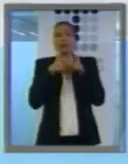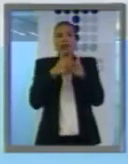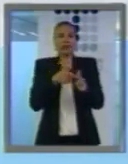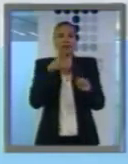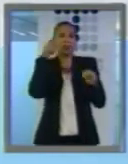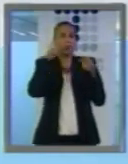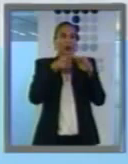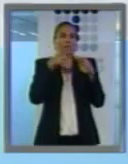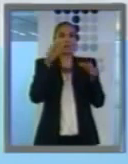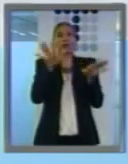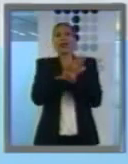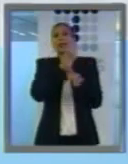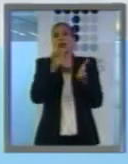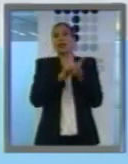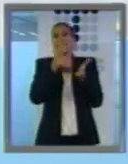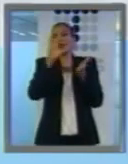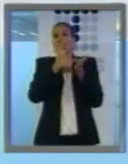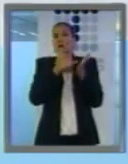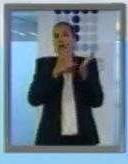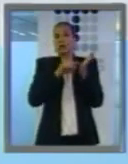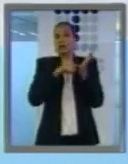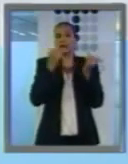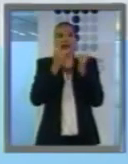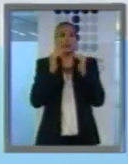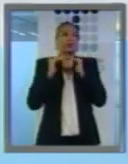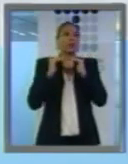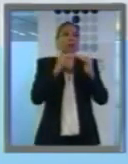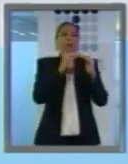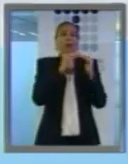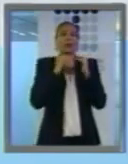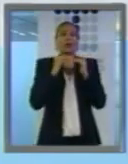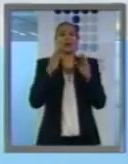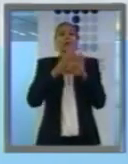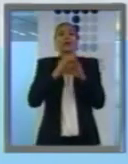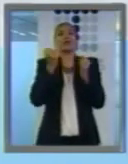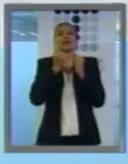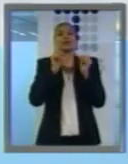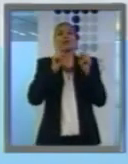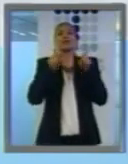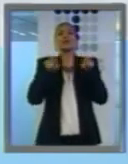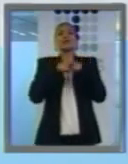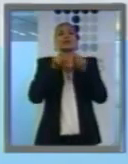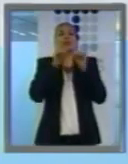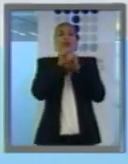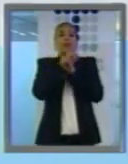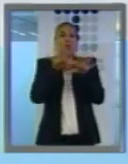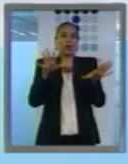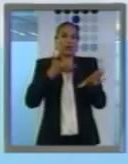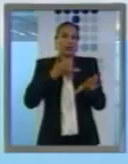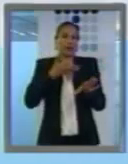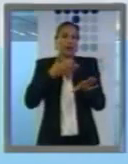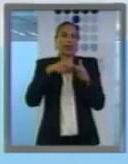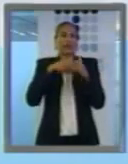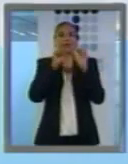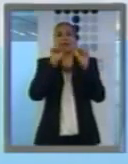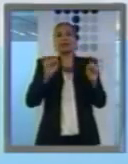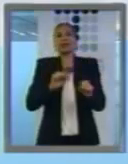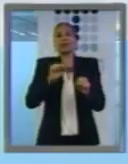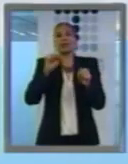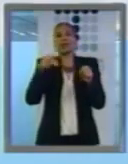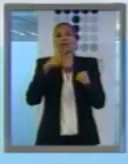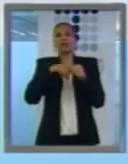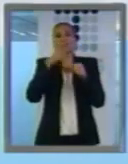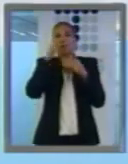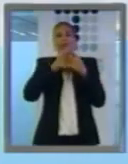de la reforma constitucional, que era homologar y tener estandarizada la información. Entonces, en el Sistema Nacional de Transparencia, en